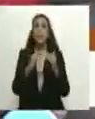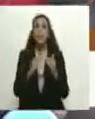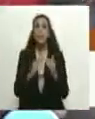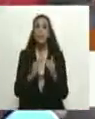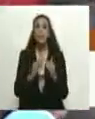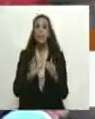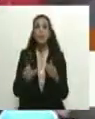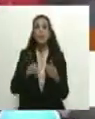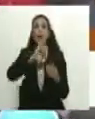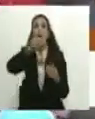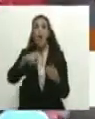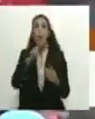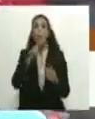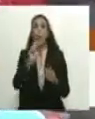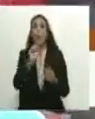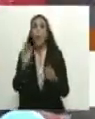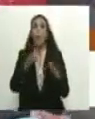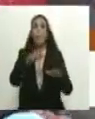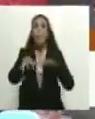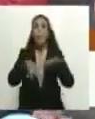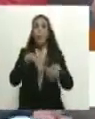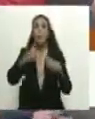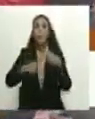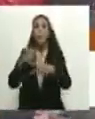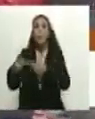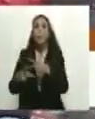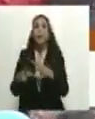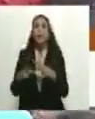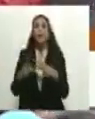Julio Ramírez, activador productivo de la parroquia.